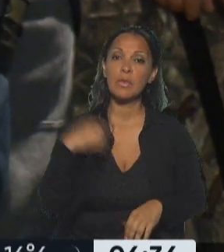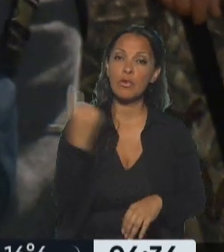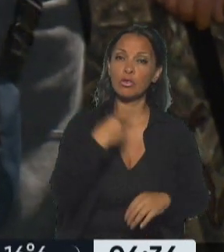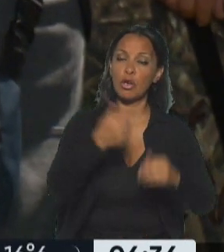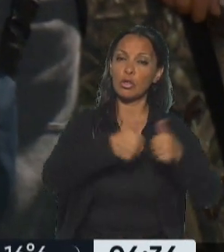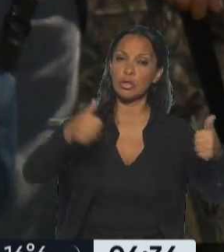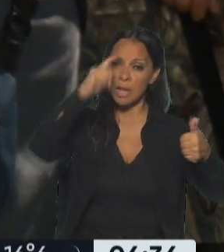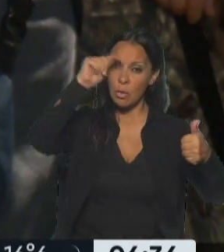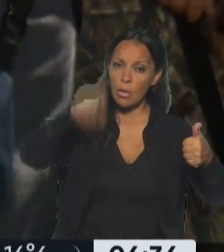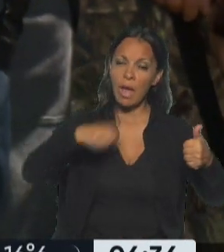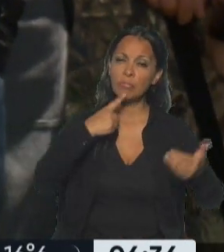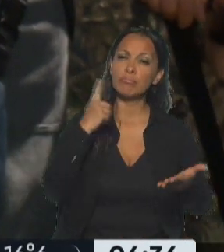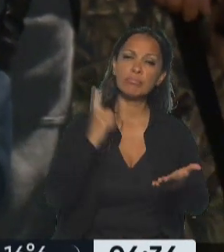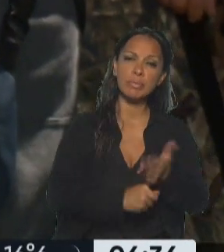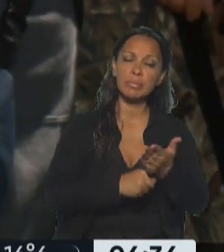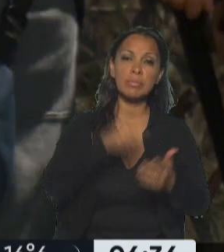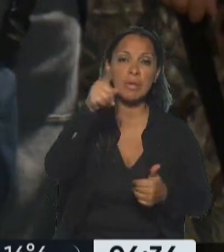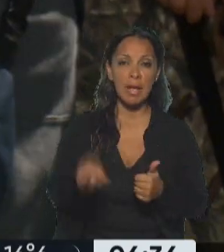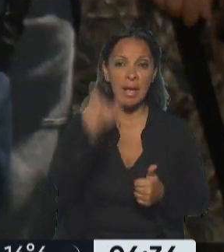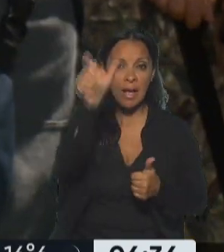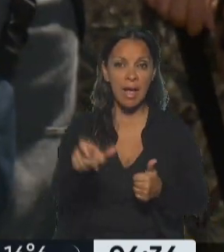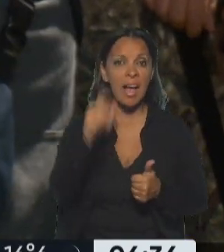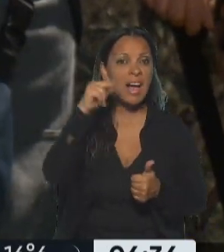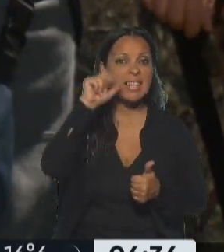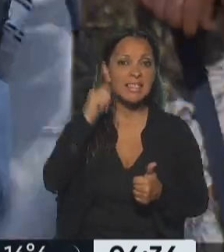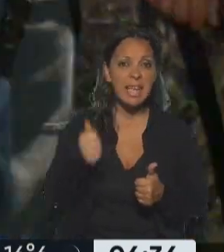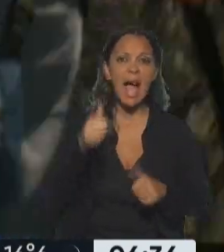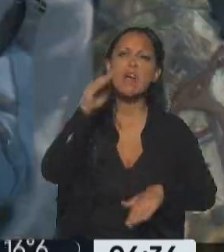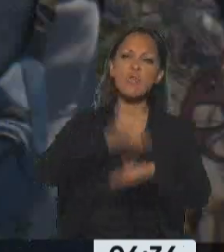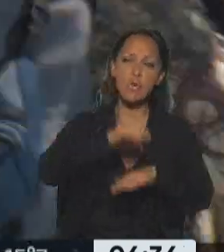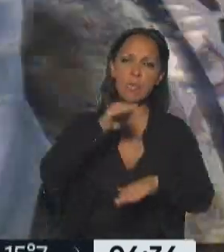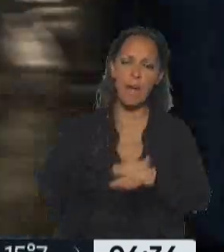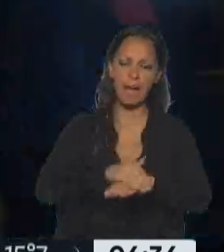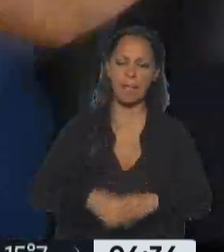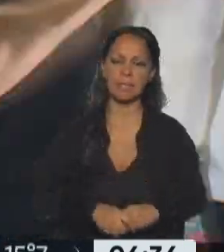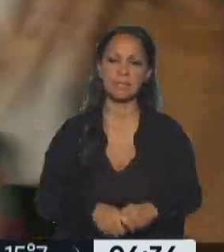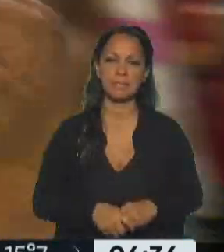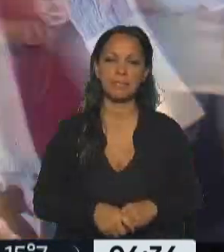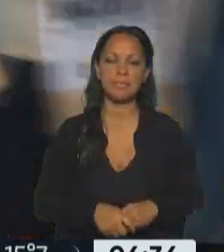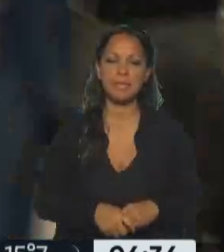encontramos al acusado Rubén García culpable por...